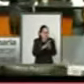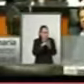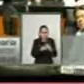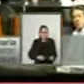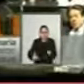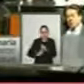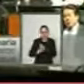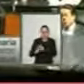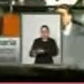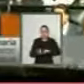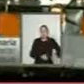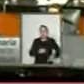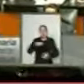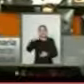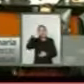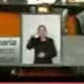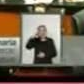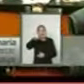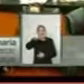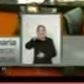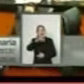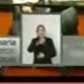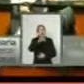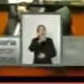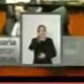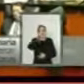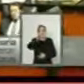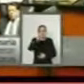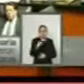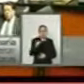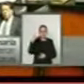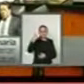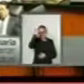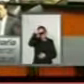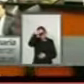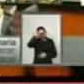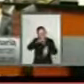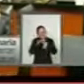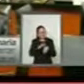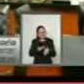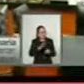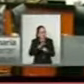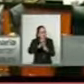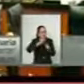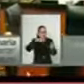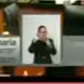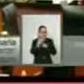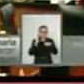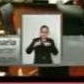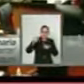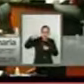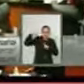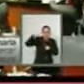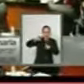voto secreto el que eventualmente pueda rectificar o restituir al fiscal especial, o bien